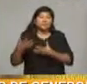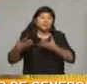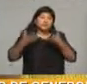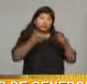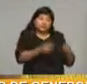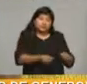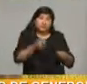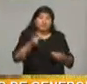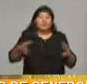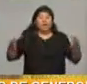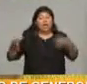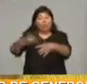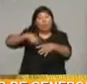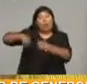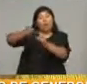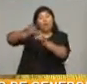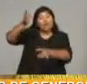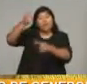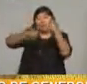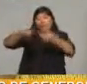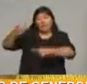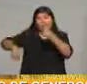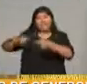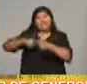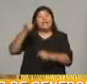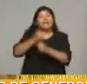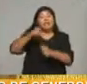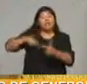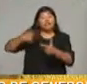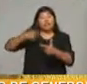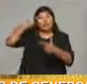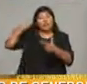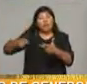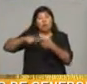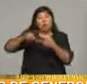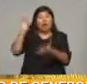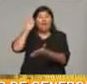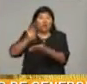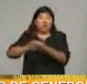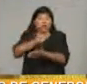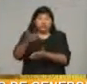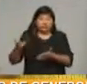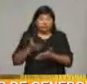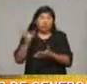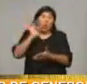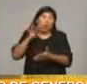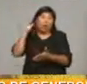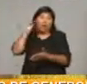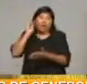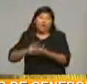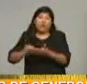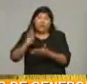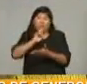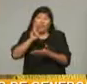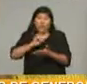multidisciplinario que están conformados por trabajadores sociales psicólogos y abogados o abogadas o